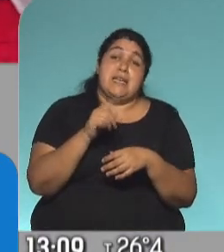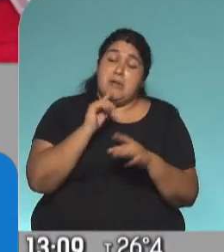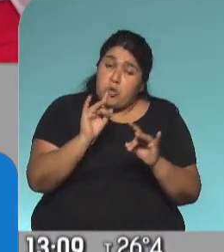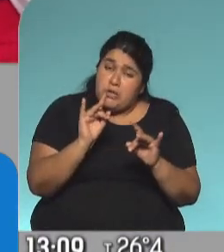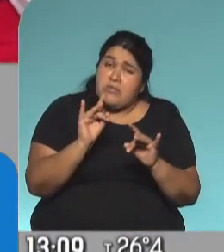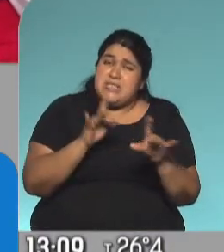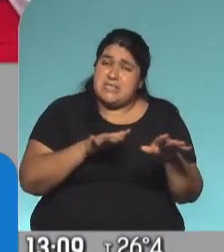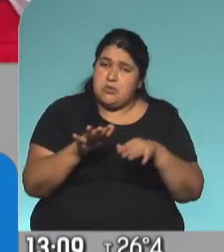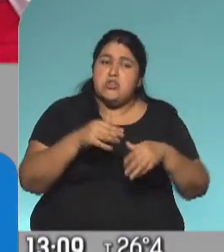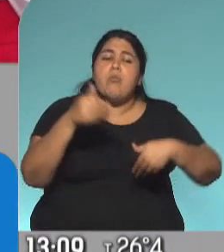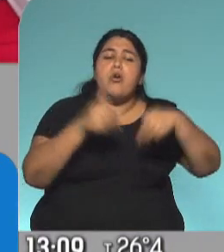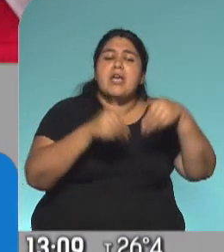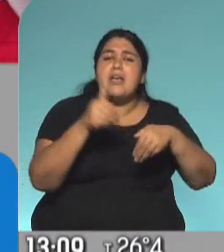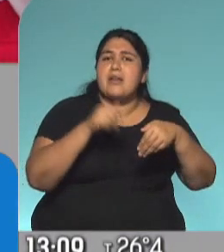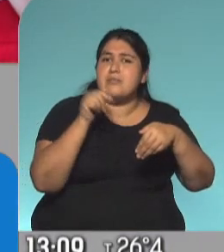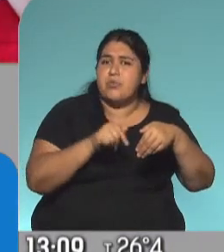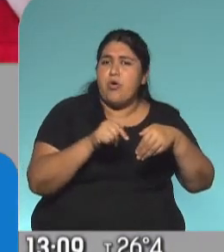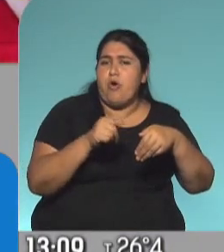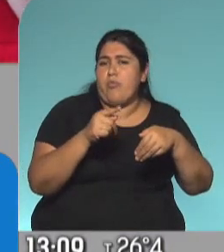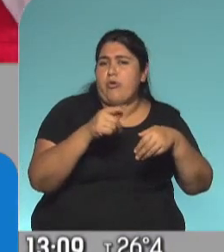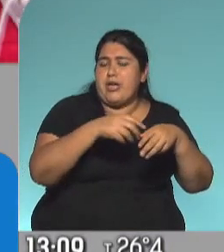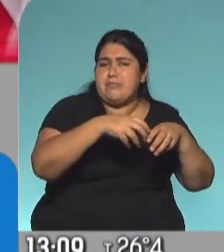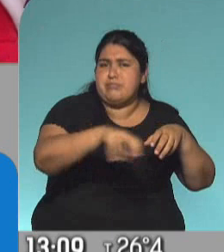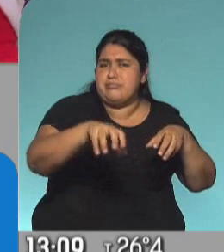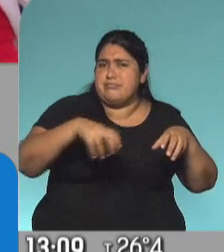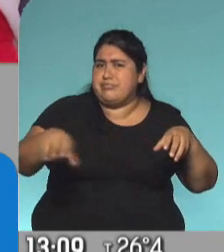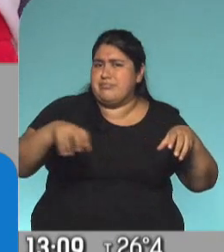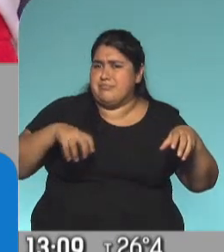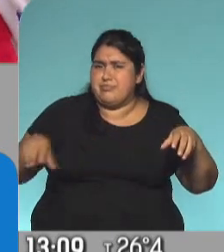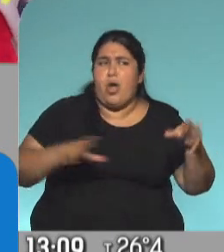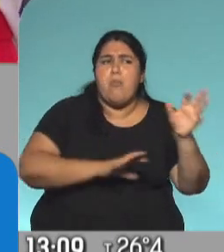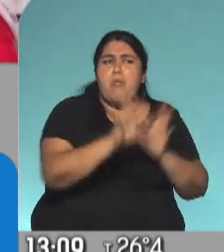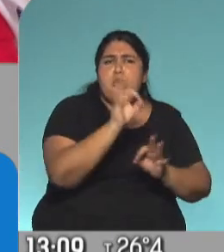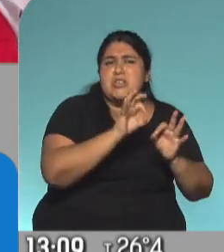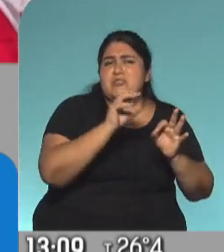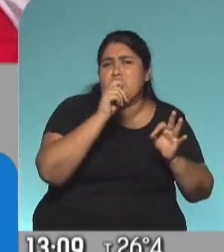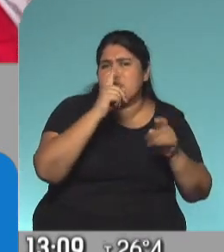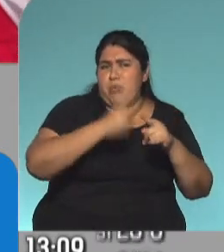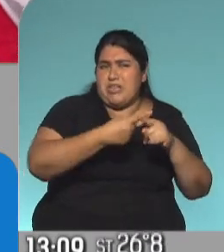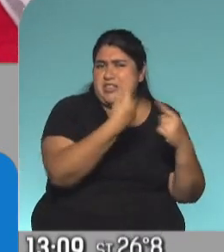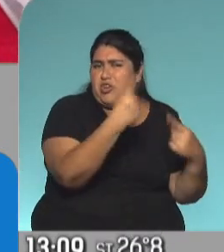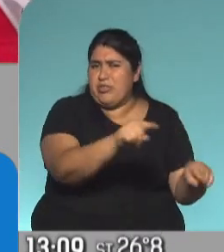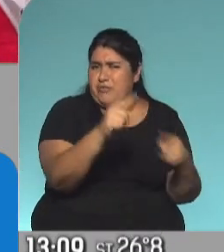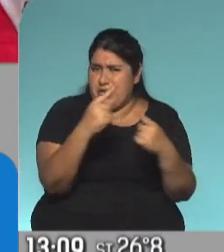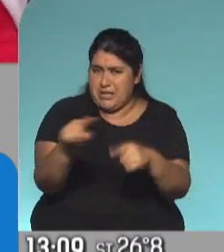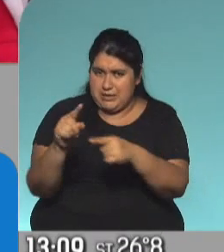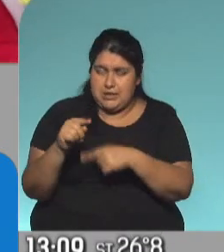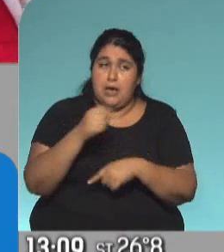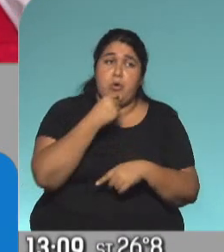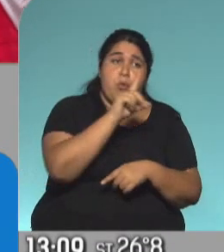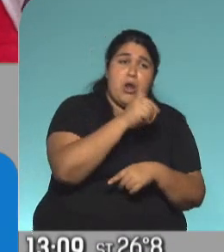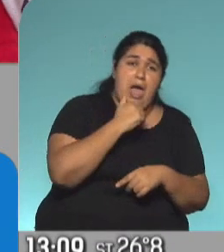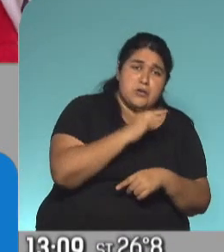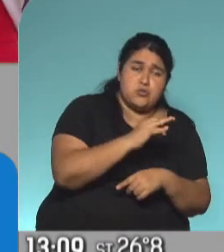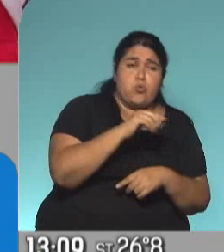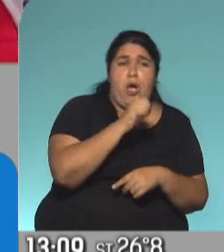tenemos una elección, polarizada en términos tradicionales, porque son dos proyectos políticos bien distintos en el caso de que sea